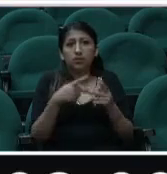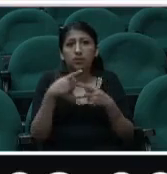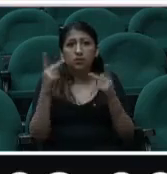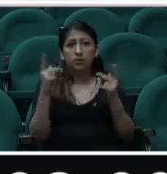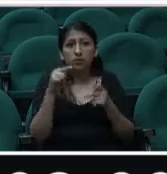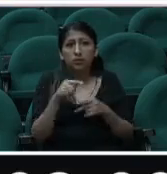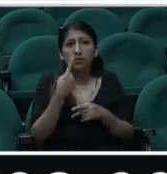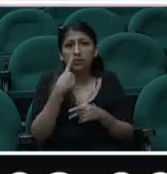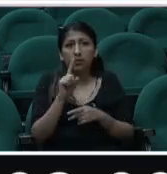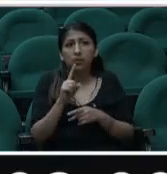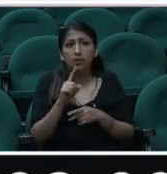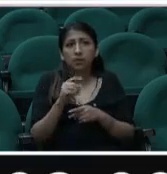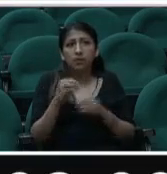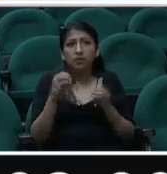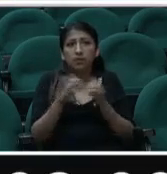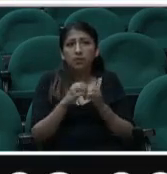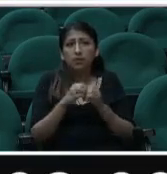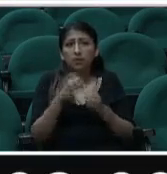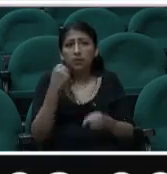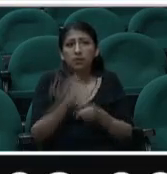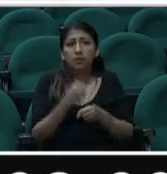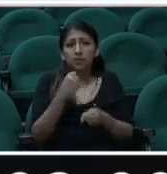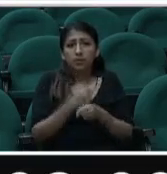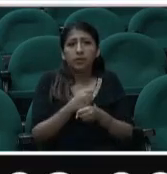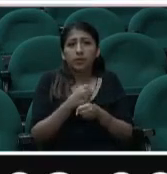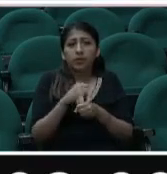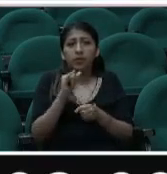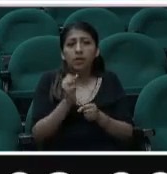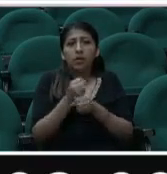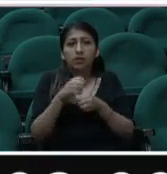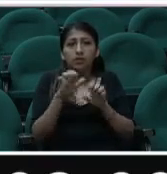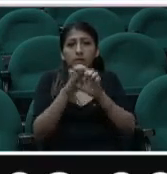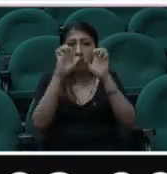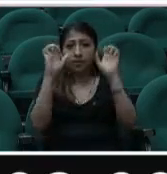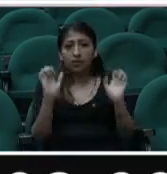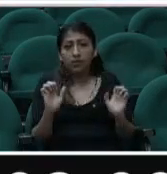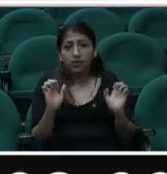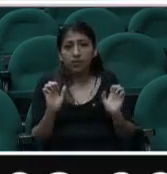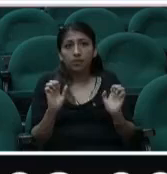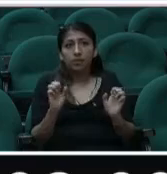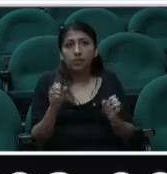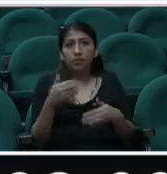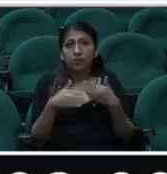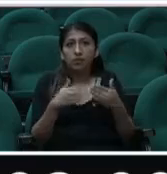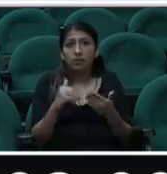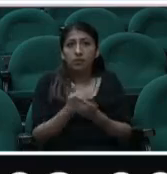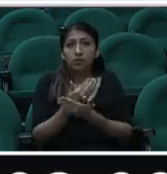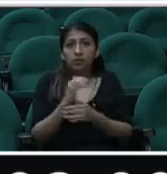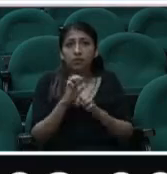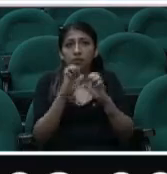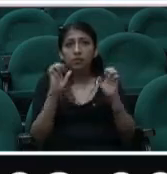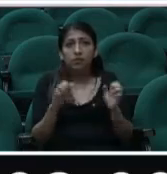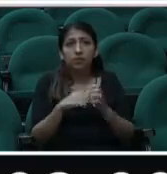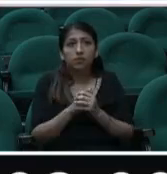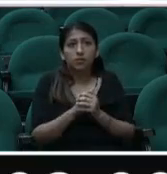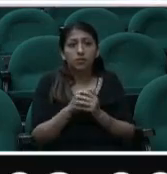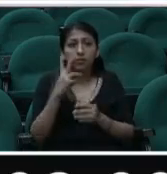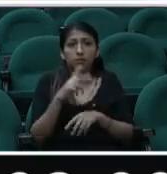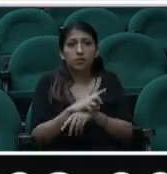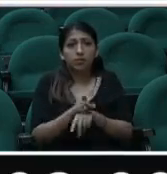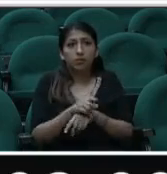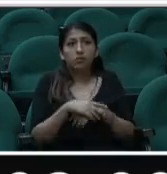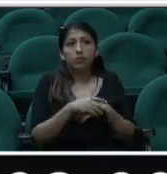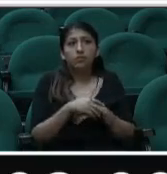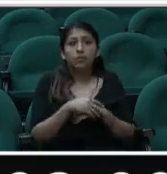usted propone para que existan mayores fuentes de empleo o para la creación de emprendimientos que generen nuevos emprendimientos candidatos tiene dos